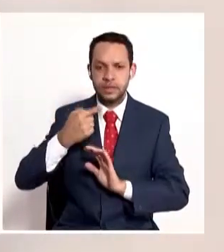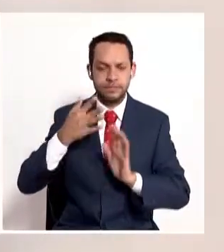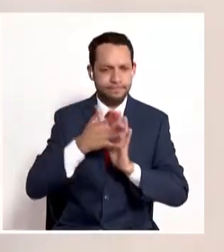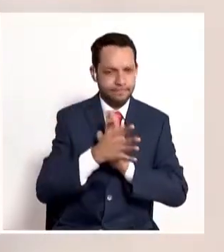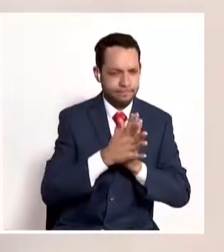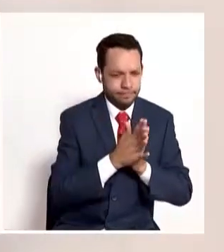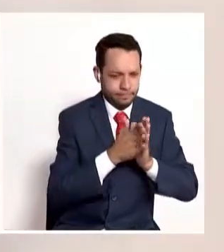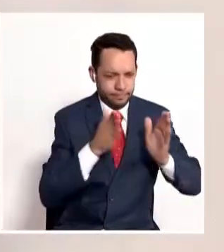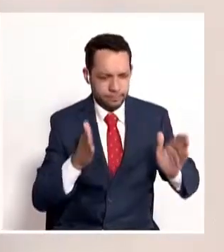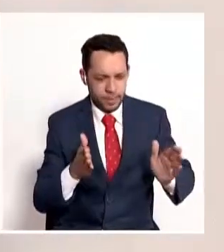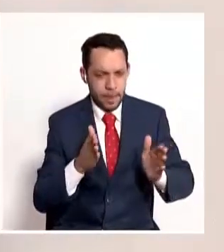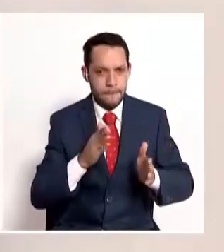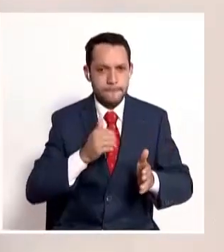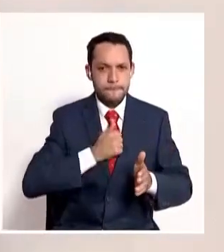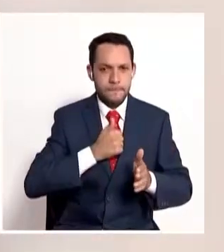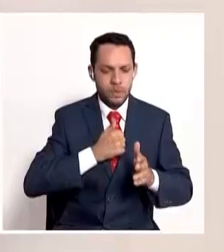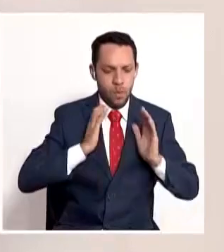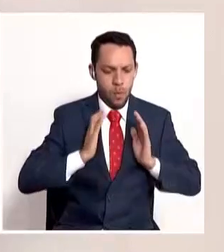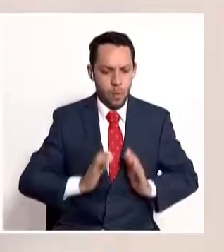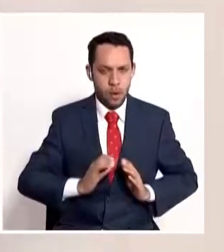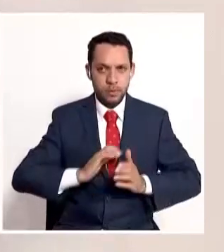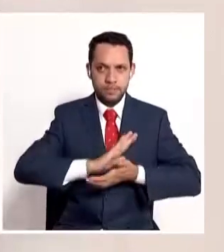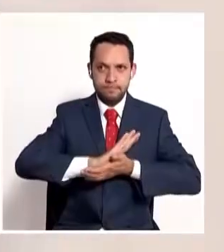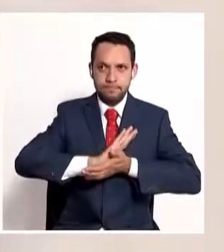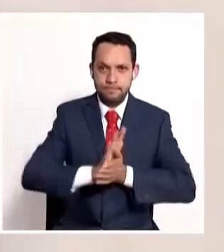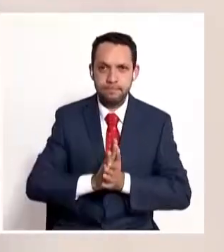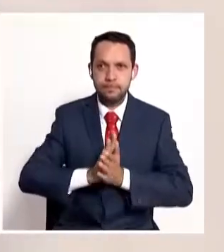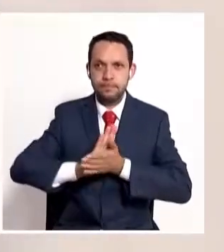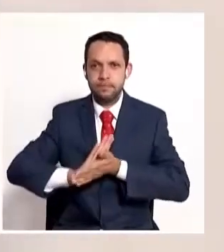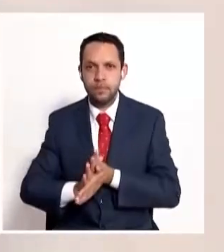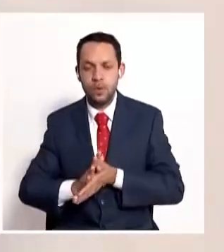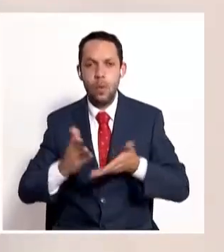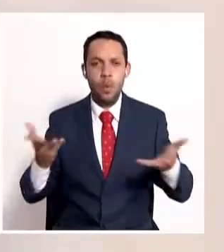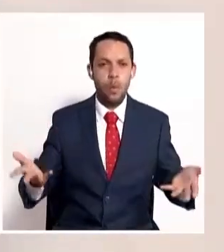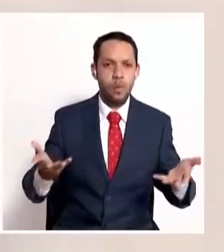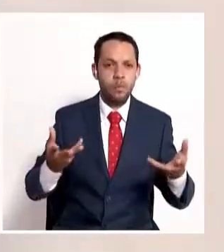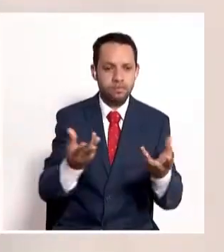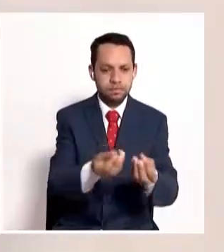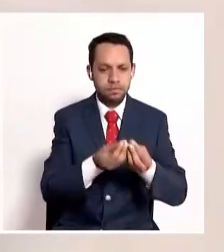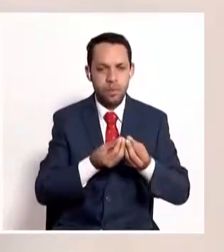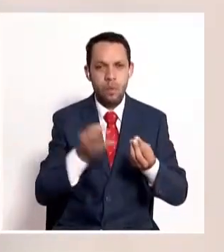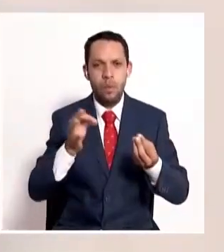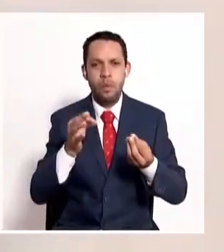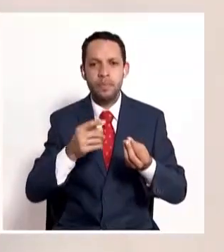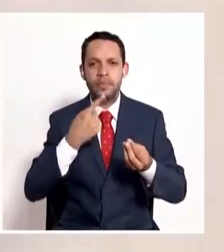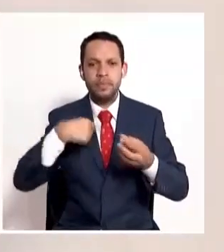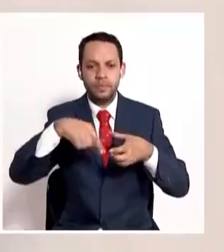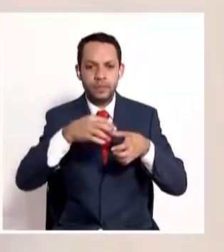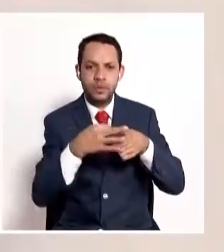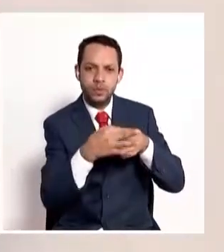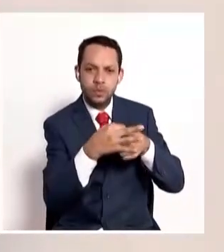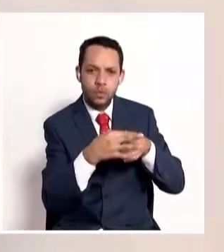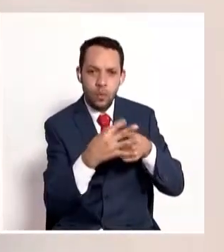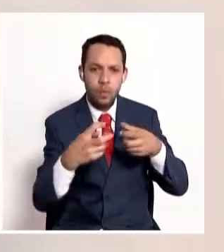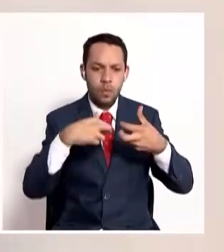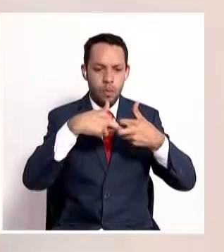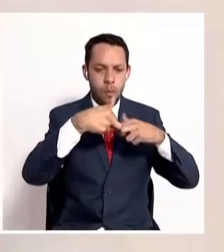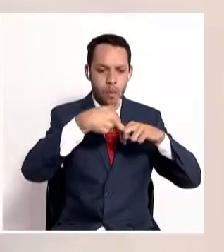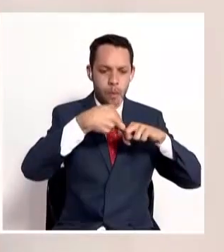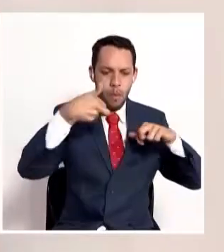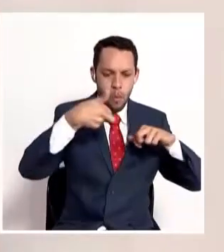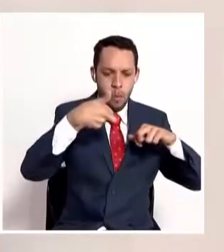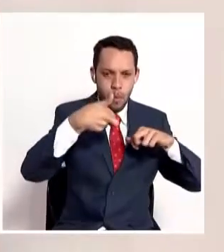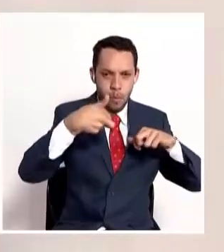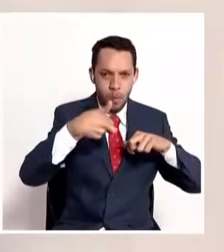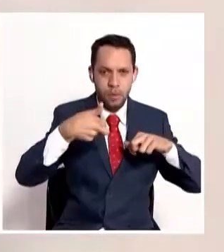que está atacando el cuerpo pero hay que saber a qué tipo o a qué digamos que aquel tejido está atacando entonces nos dice qué factor